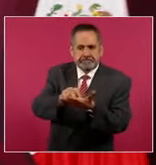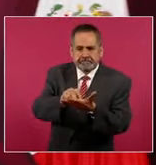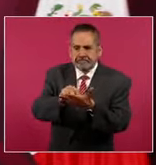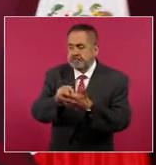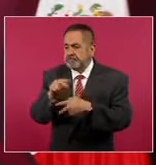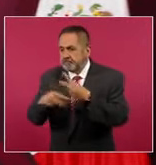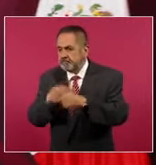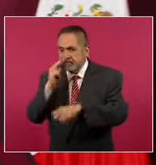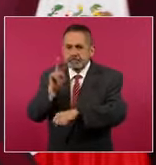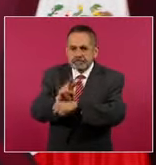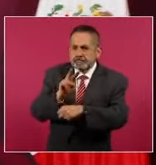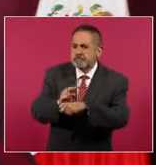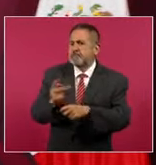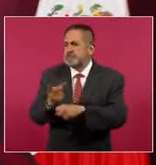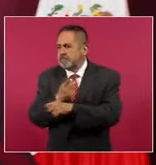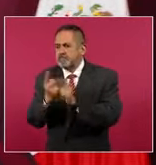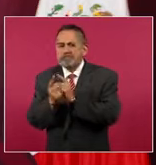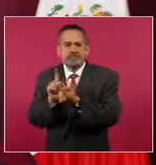supervisando.